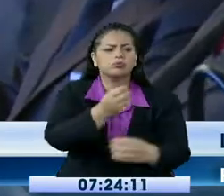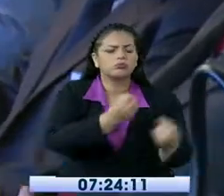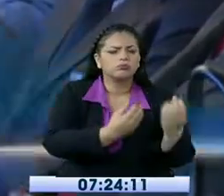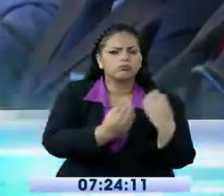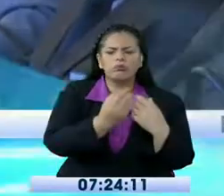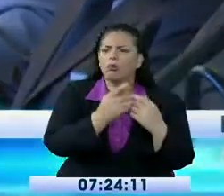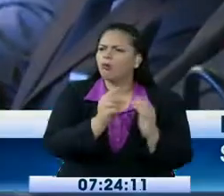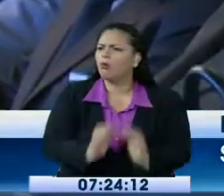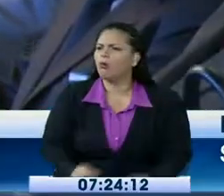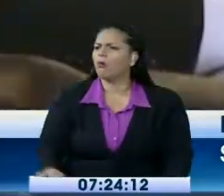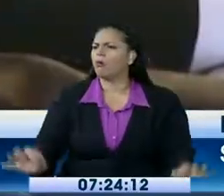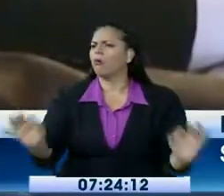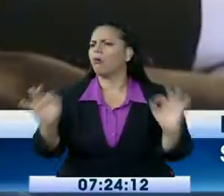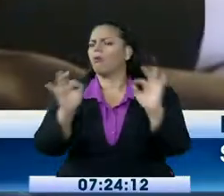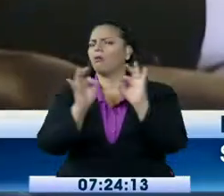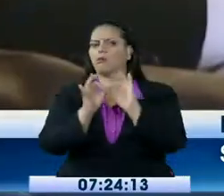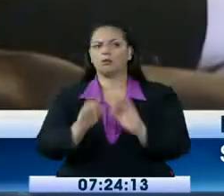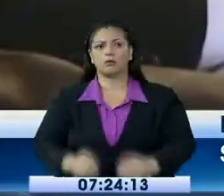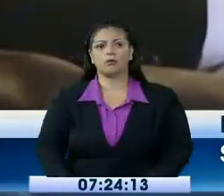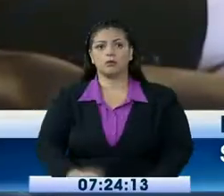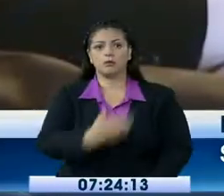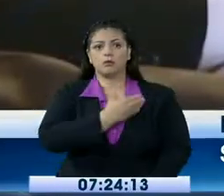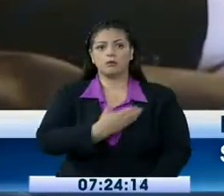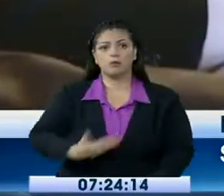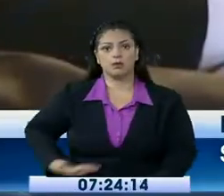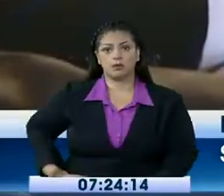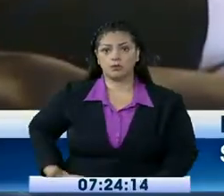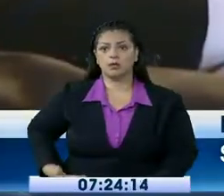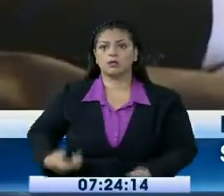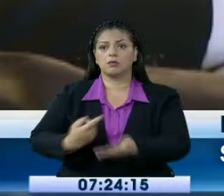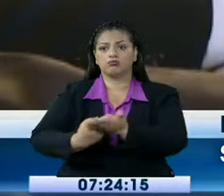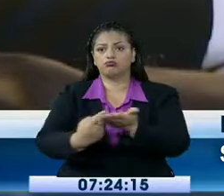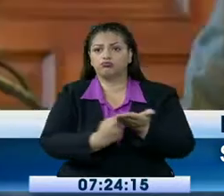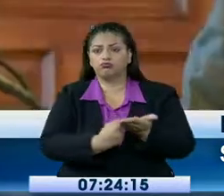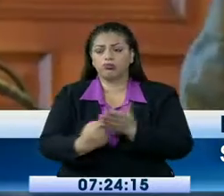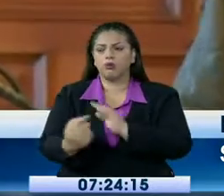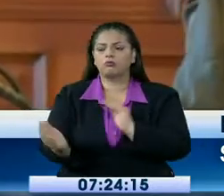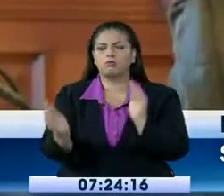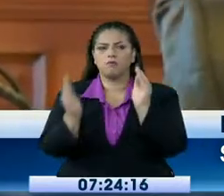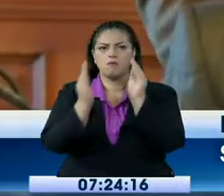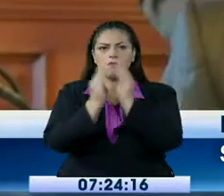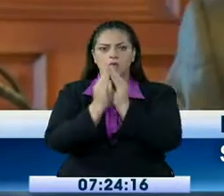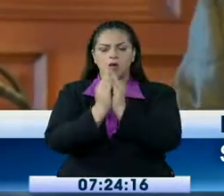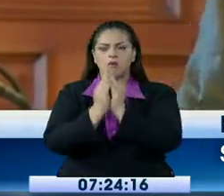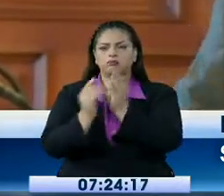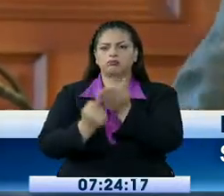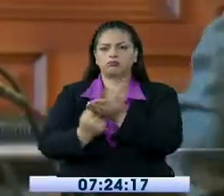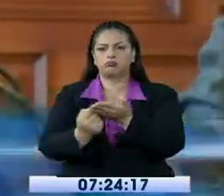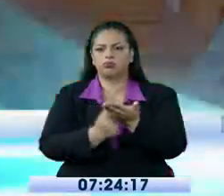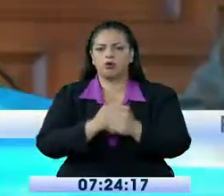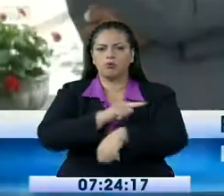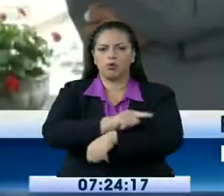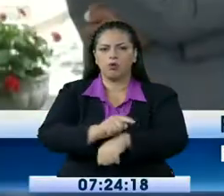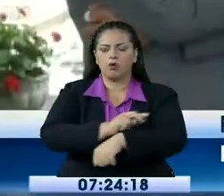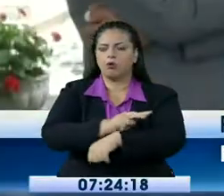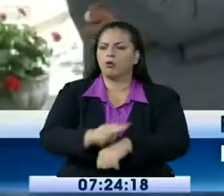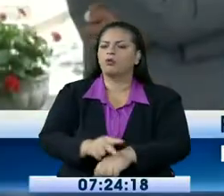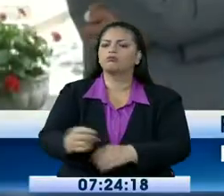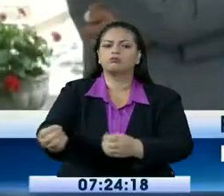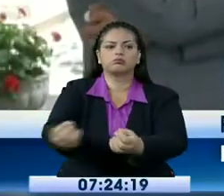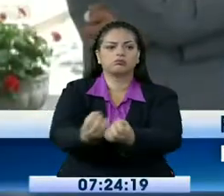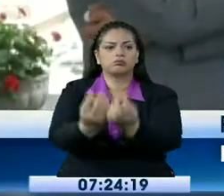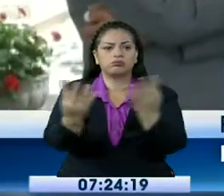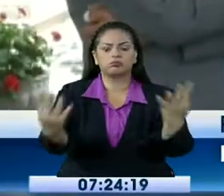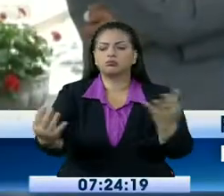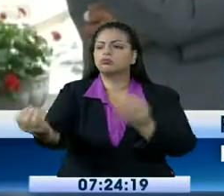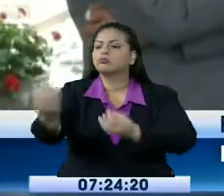Producto Interno Bruto PIB. Moreno, a puerta cerrada por alrededor de 2 horas, los escuchó y ellos a la salida dieron a conocer